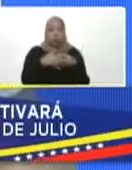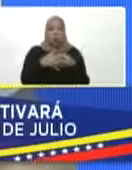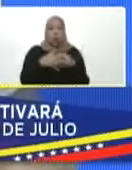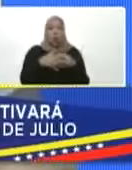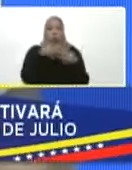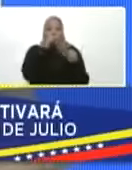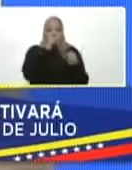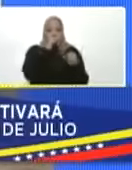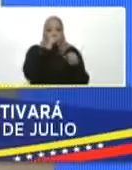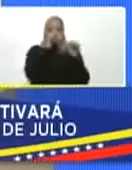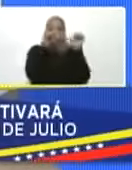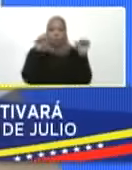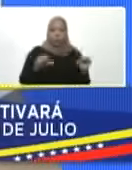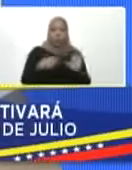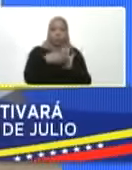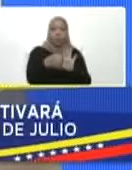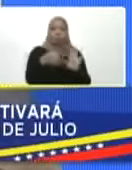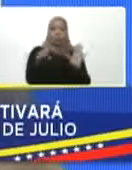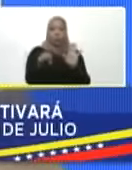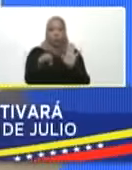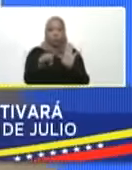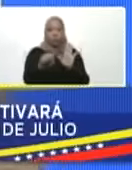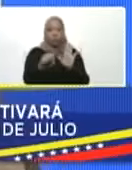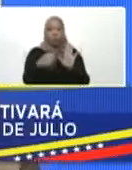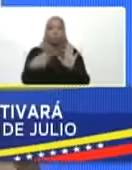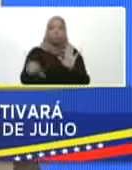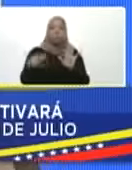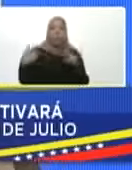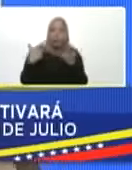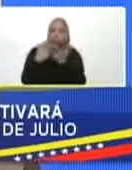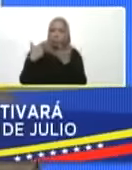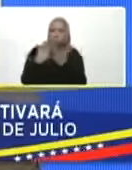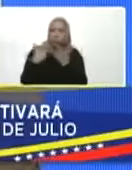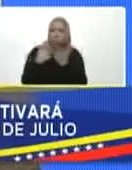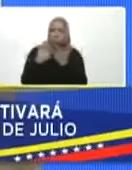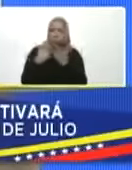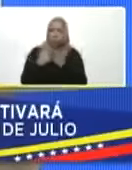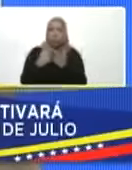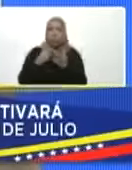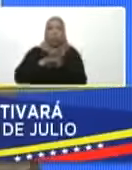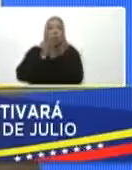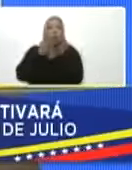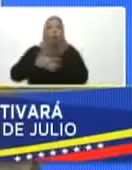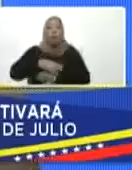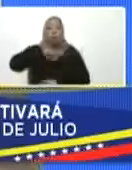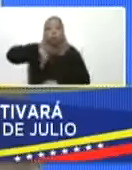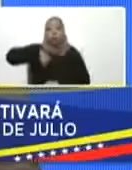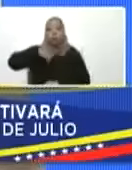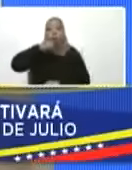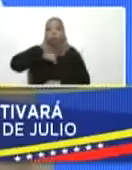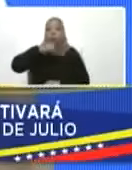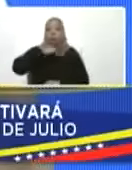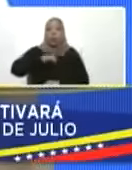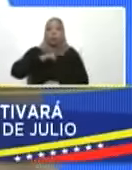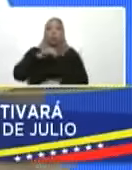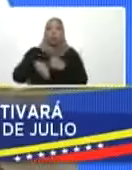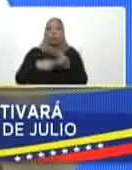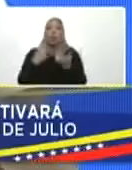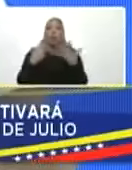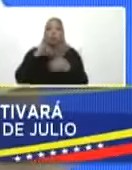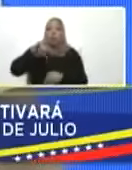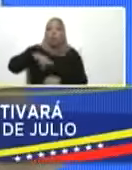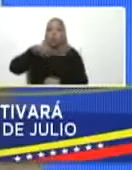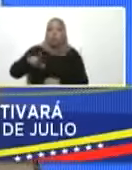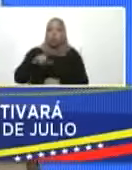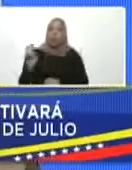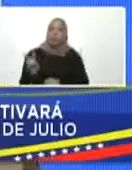hegemónico, decadente, guerrerista, bueno, de destrucción, va a ser derrotado el 28 de julio en Venezuela. Y por